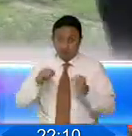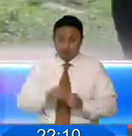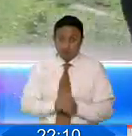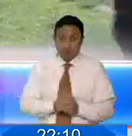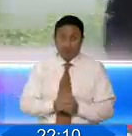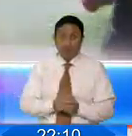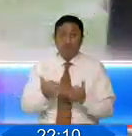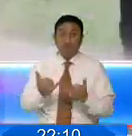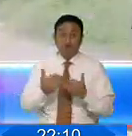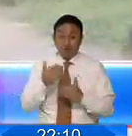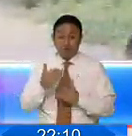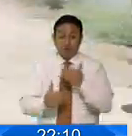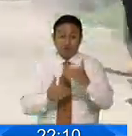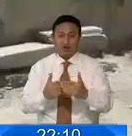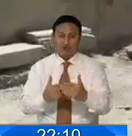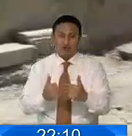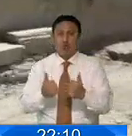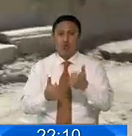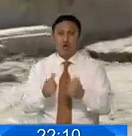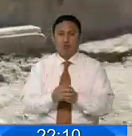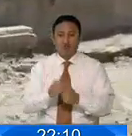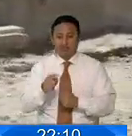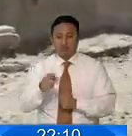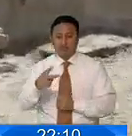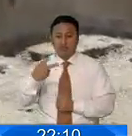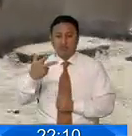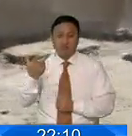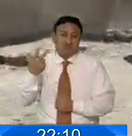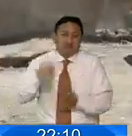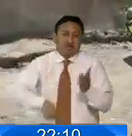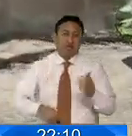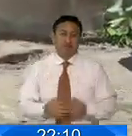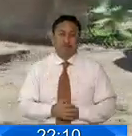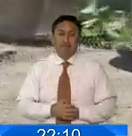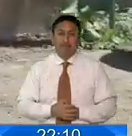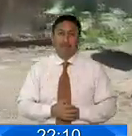qué fase incluso estamos desde la provincia de manabí informó cuenta y delgado